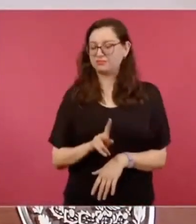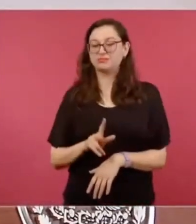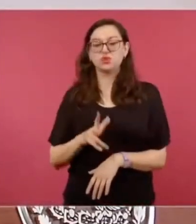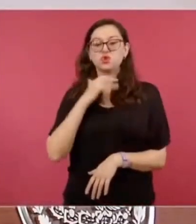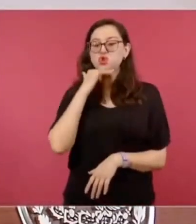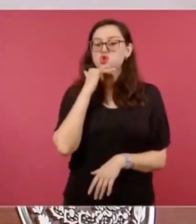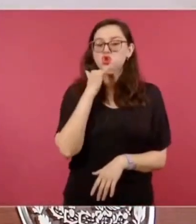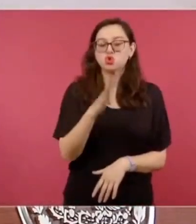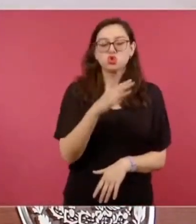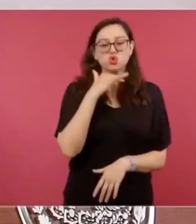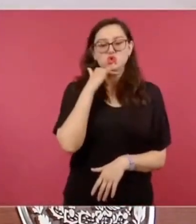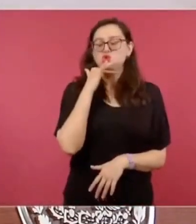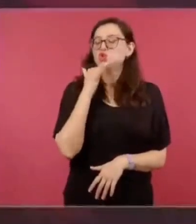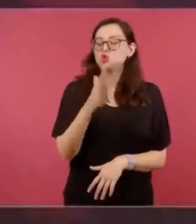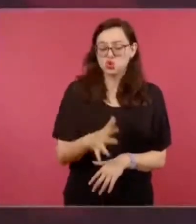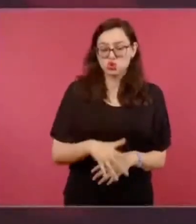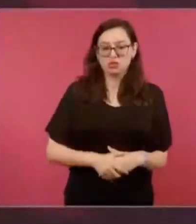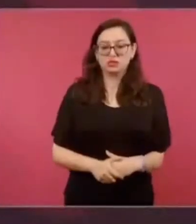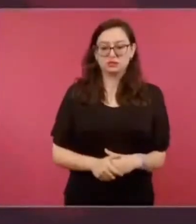destacarlo,